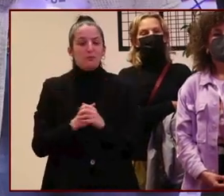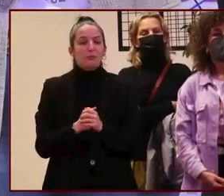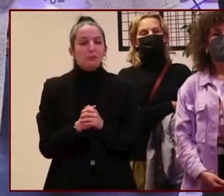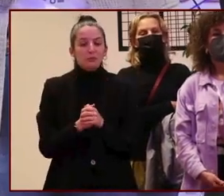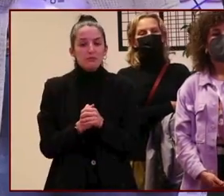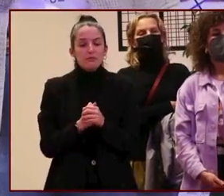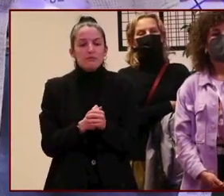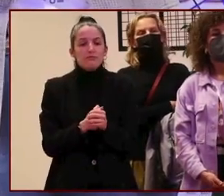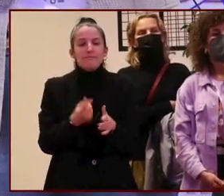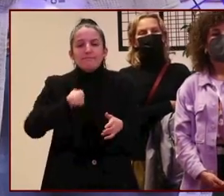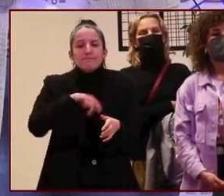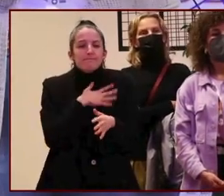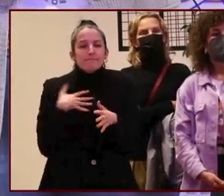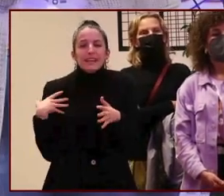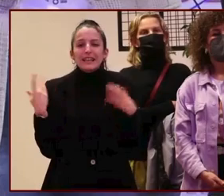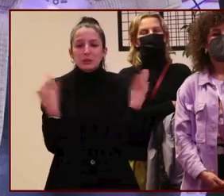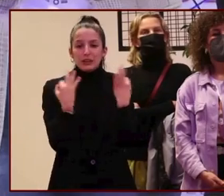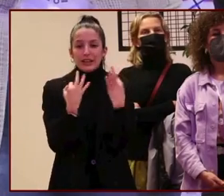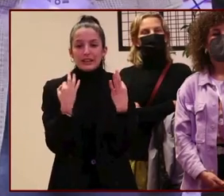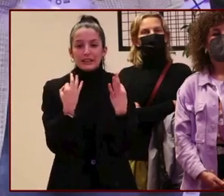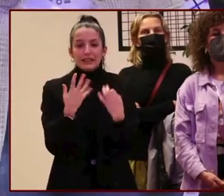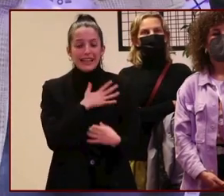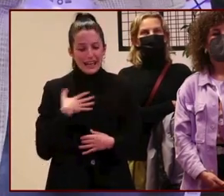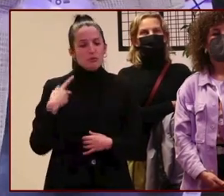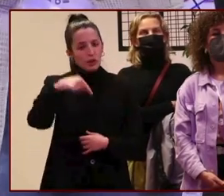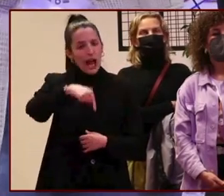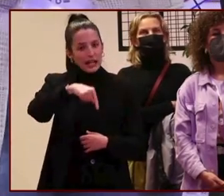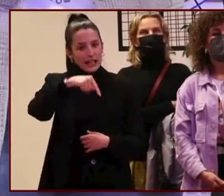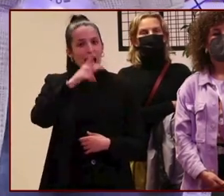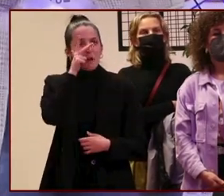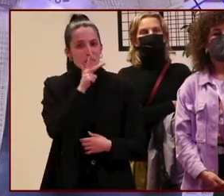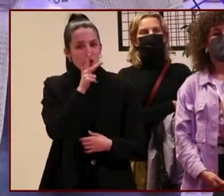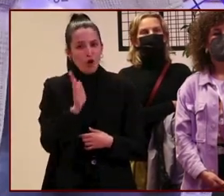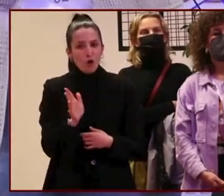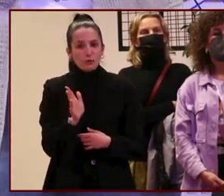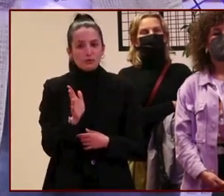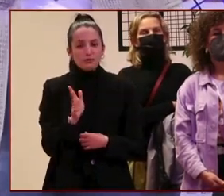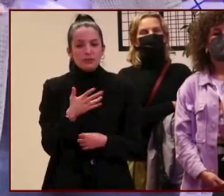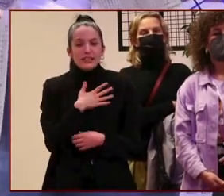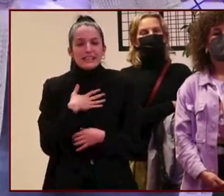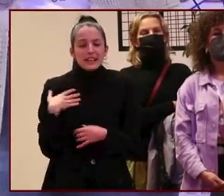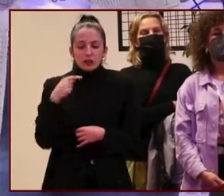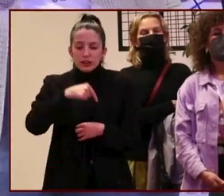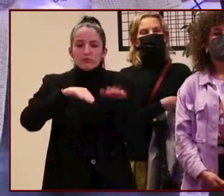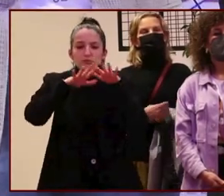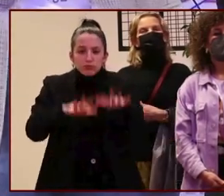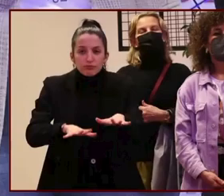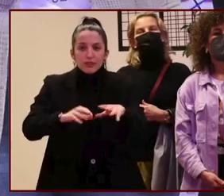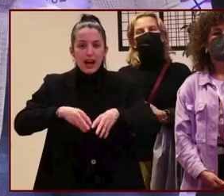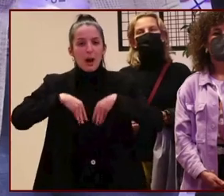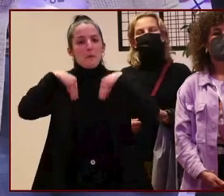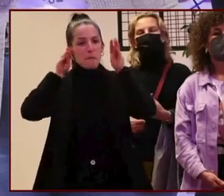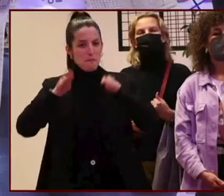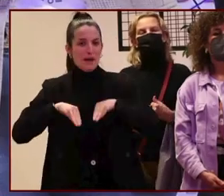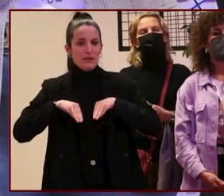queríamos que aquí en vigo quedara una manta que